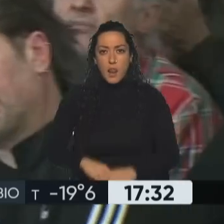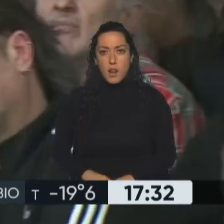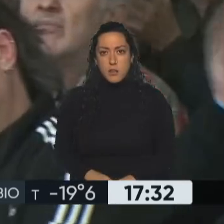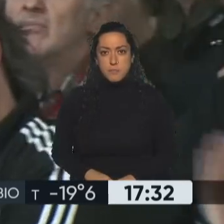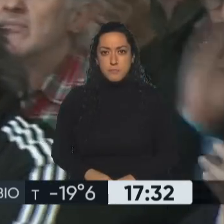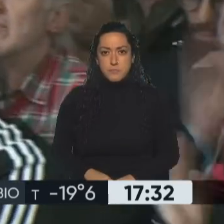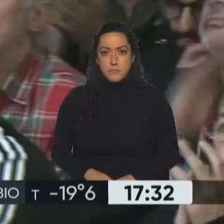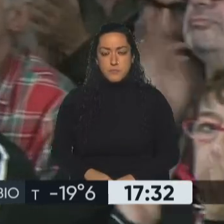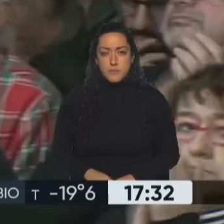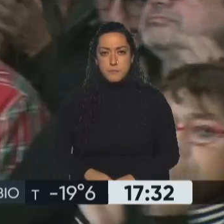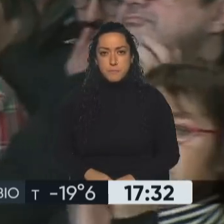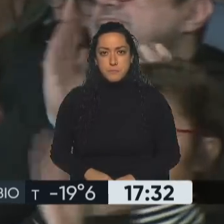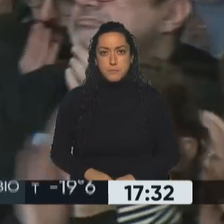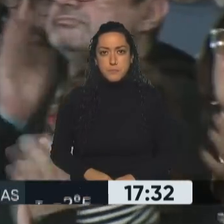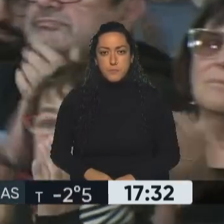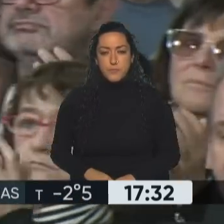Es imprescindible.